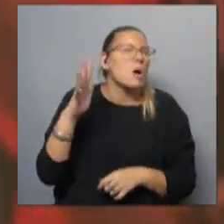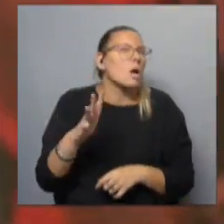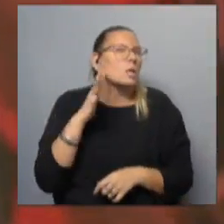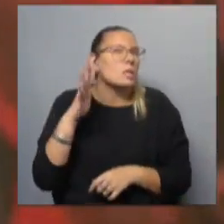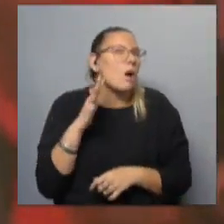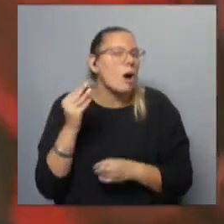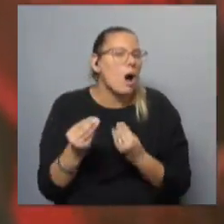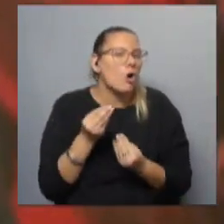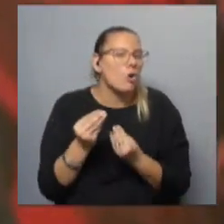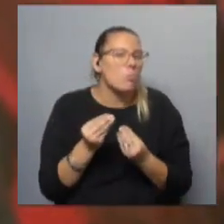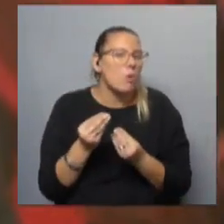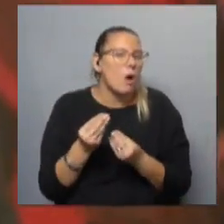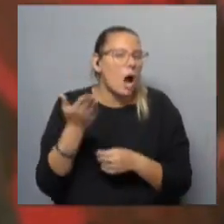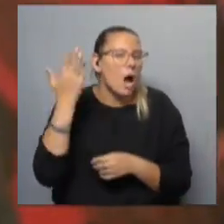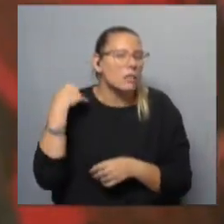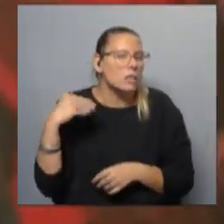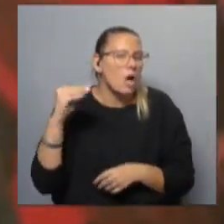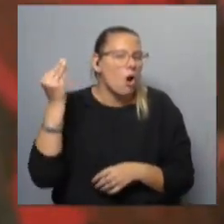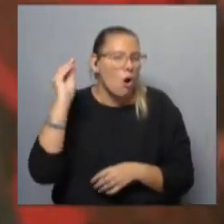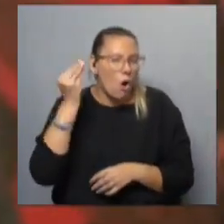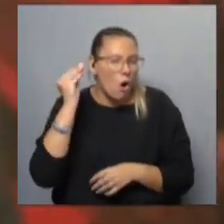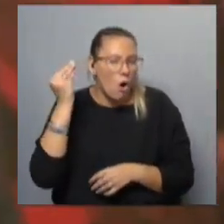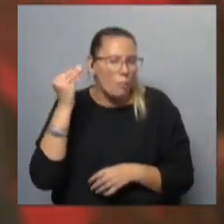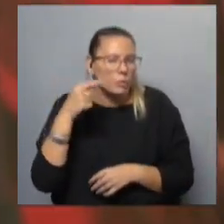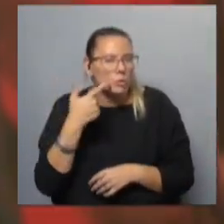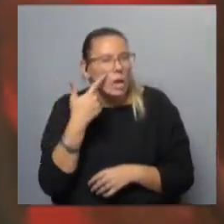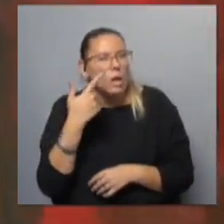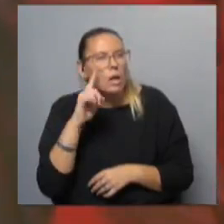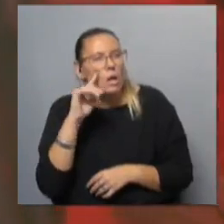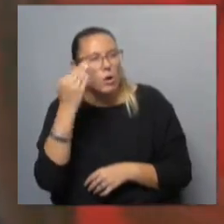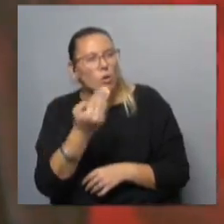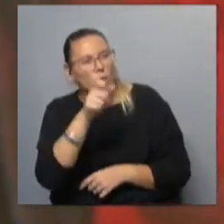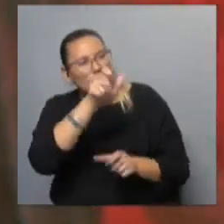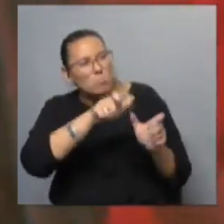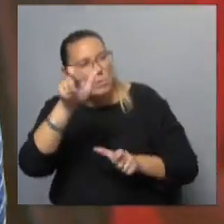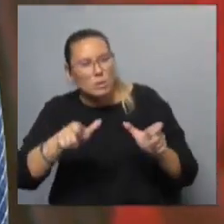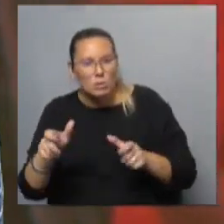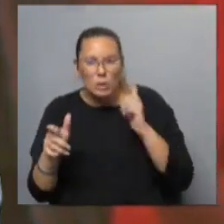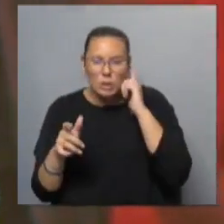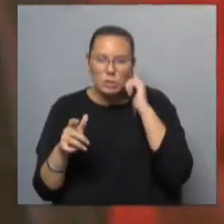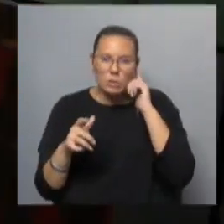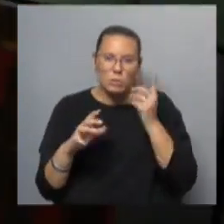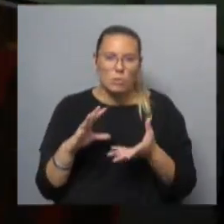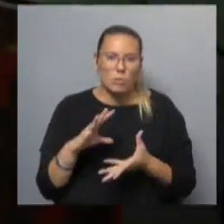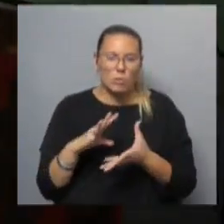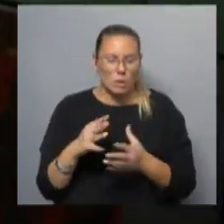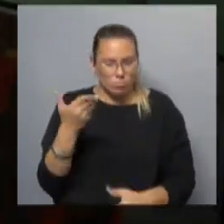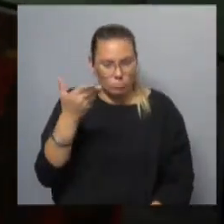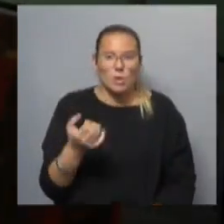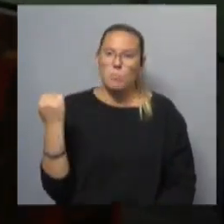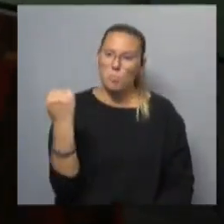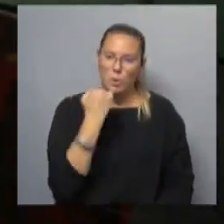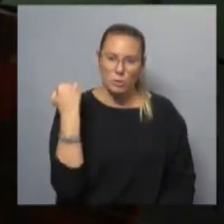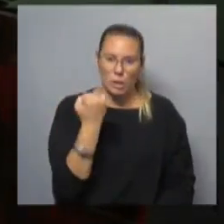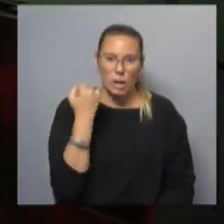había sido cuando era joven, y entonces uno reconocía acá personajes que tenían una cosa muy importante. Este cuadro